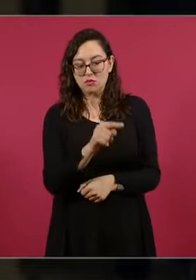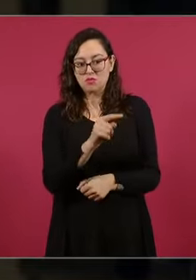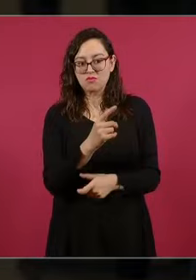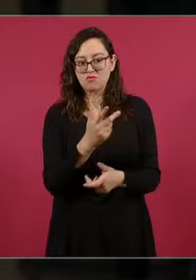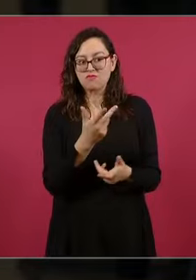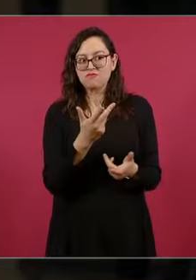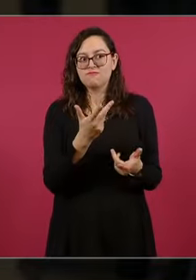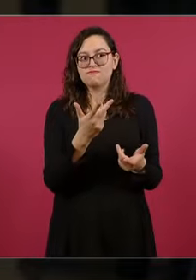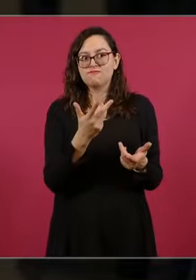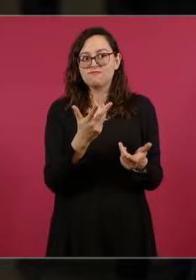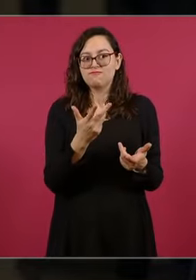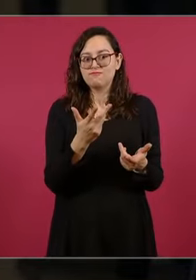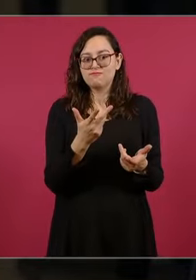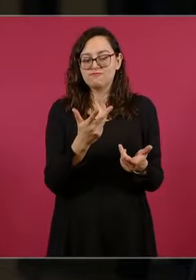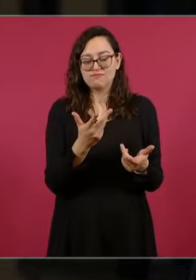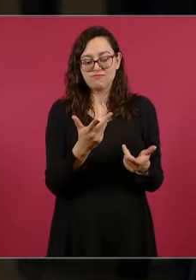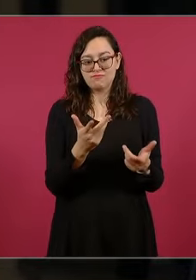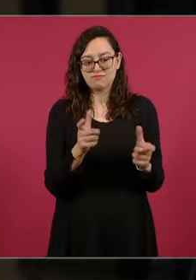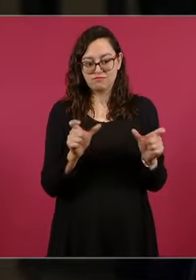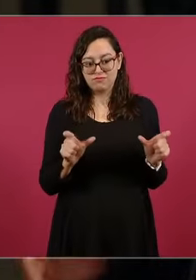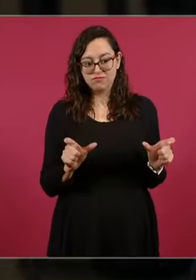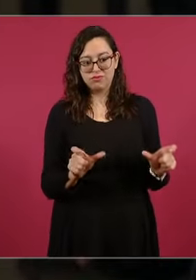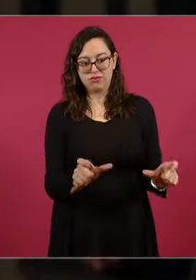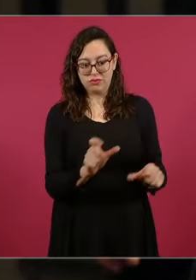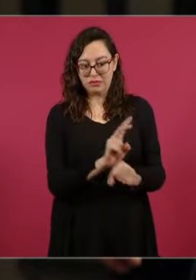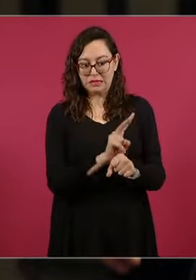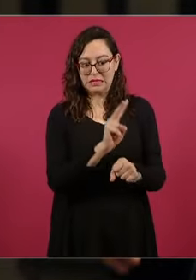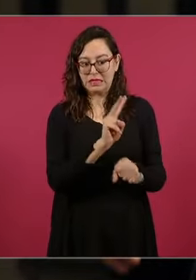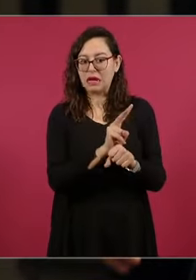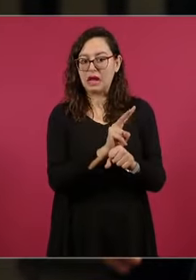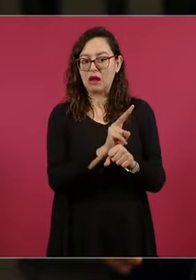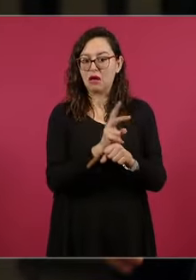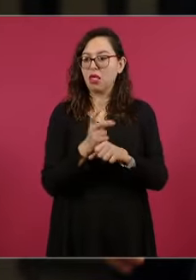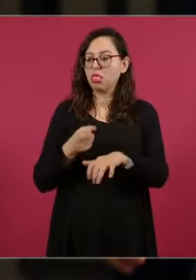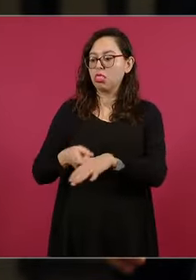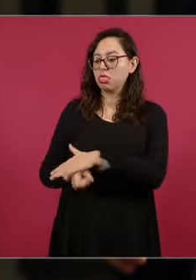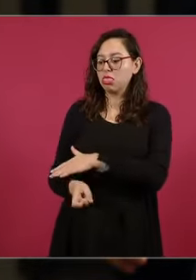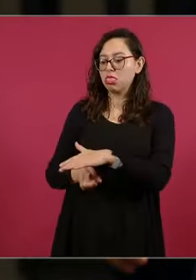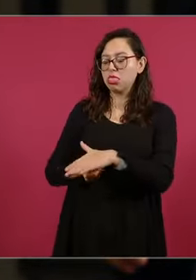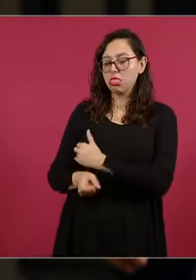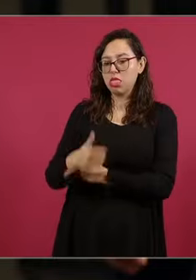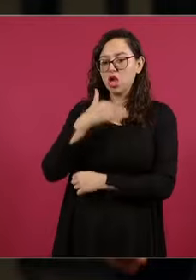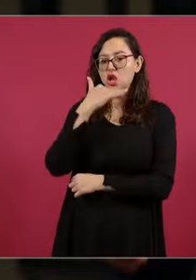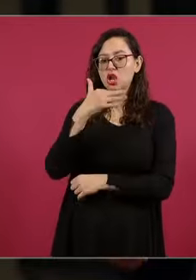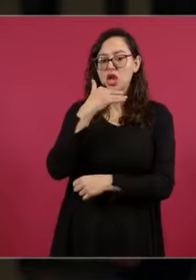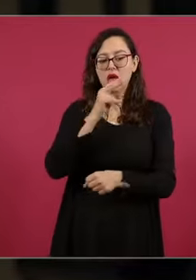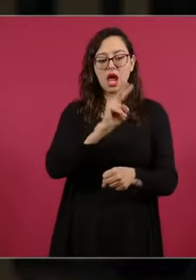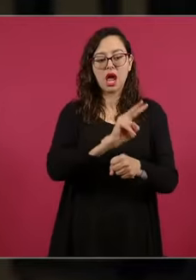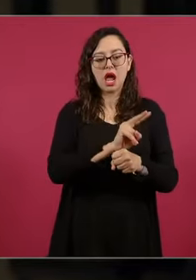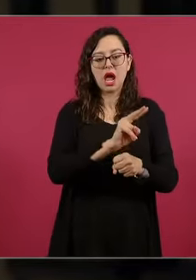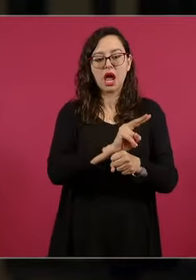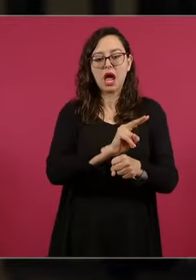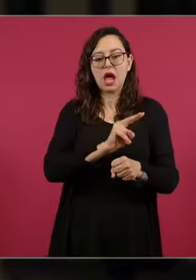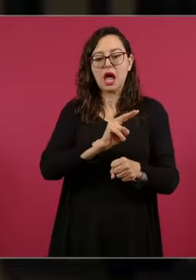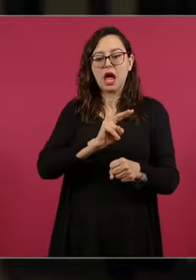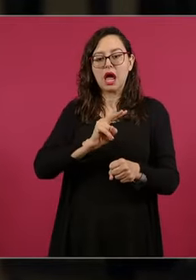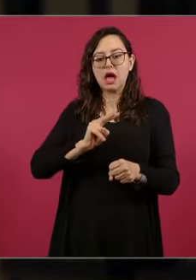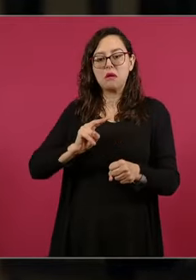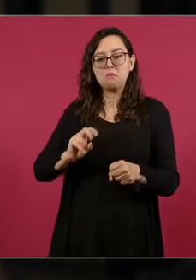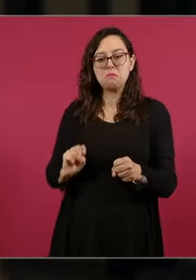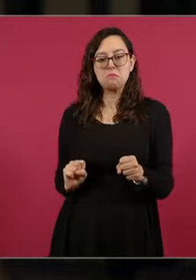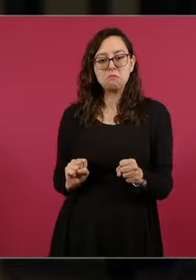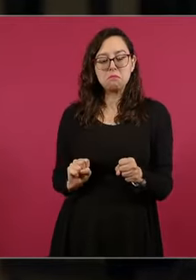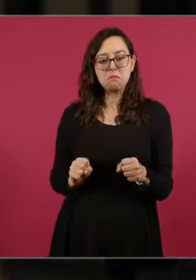ser un filtro para mucho contrabando. En ese sentido, hay una documentación, un oficio que envió